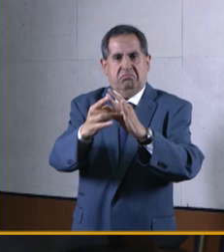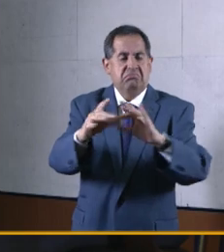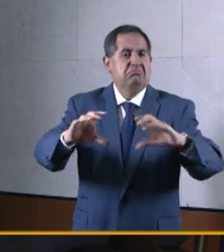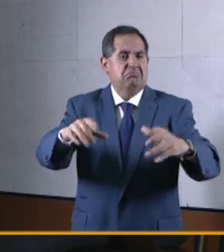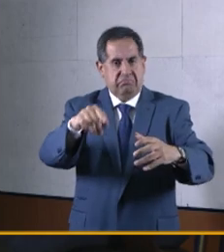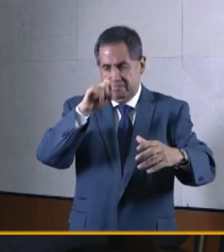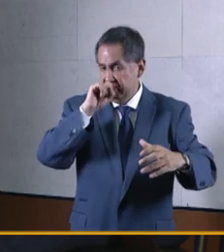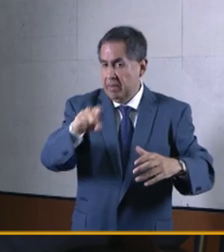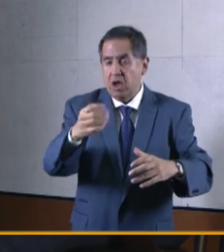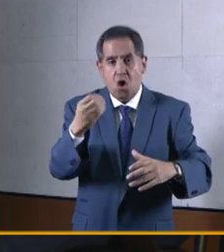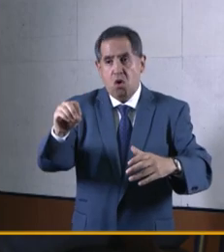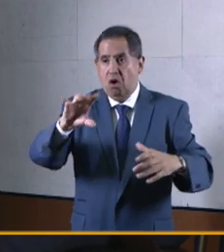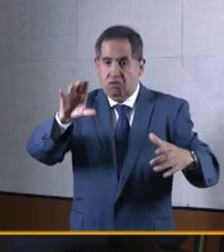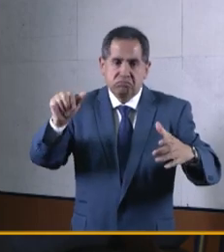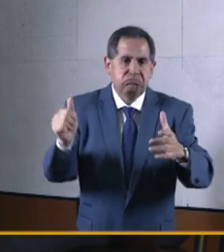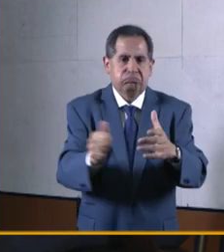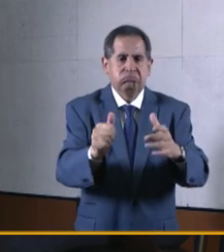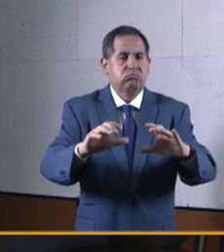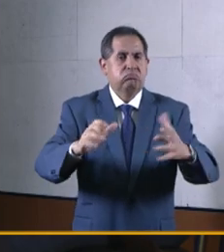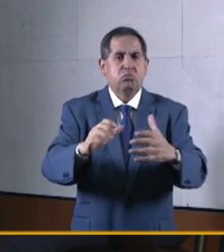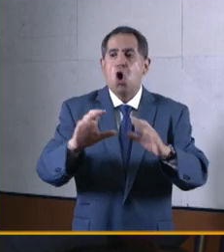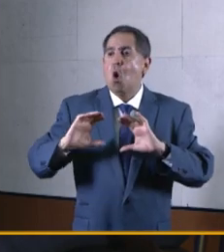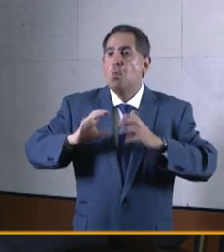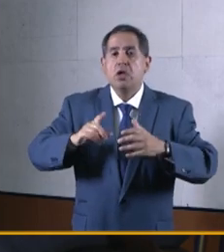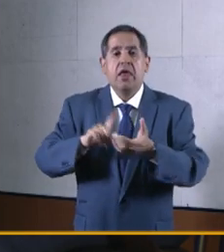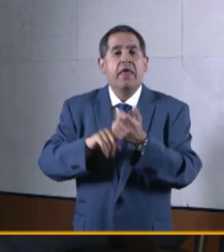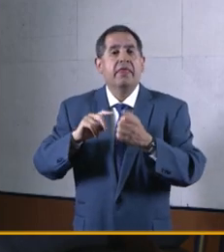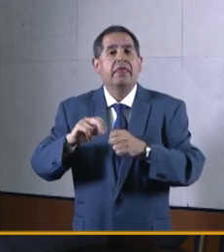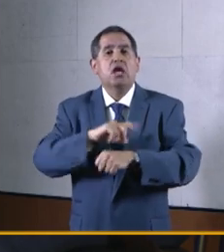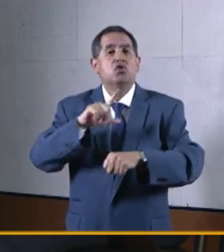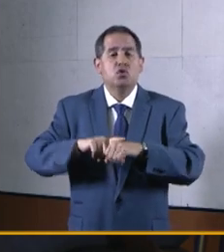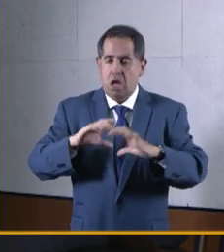se hallan obligados con la comunidad nacional